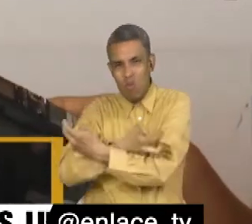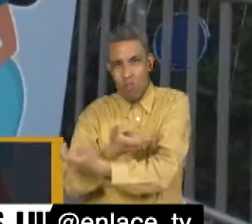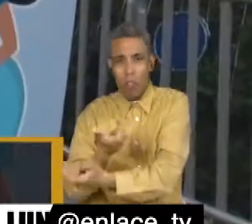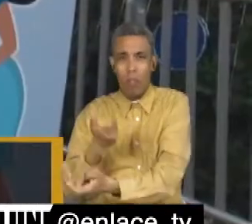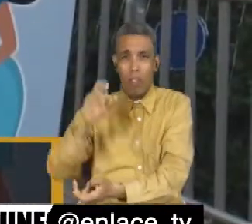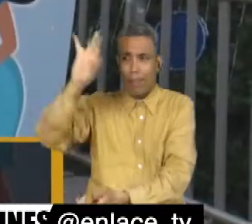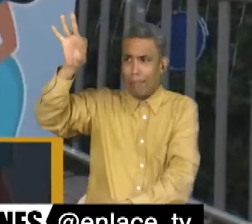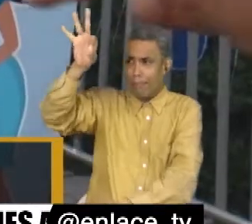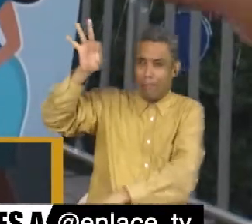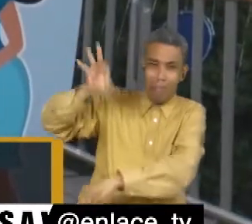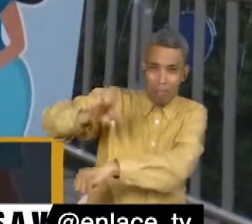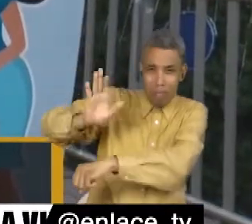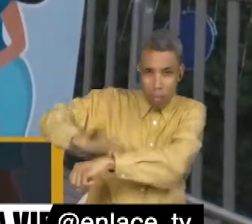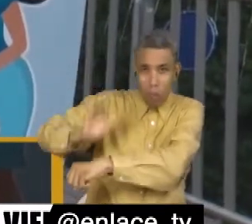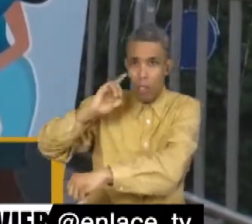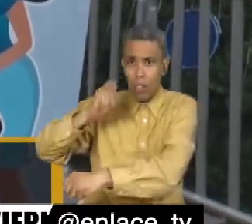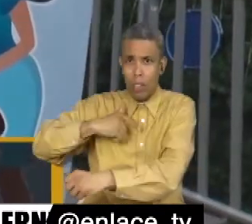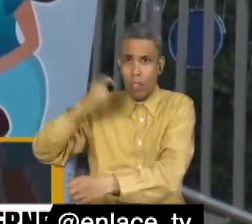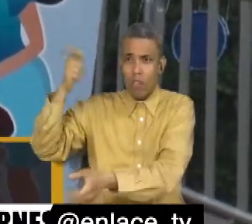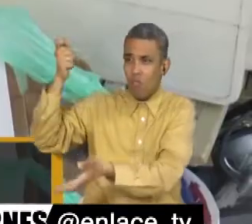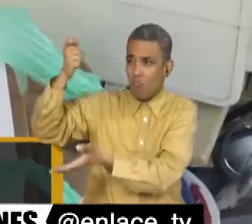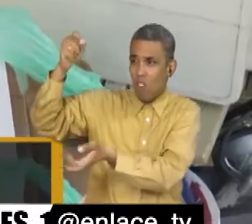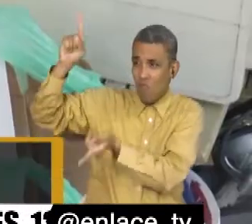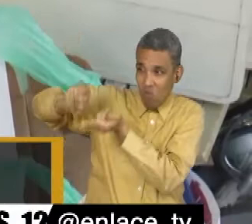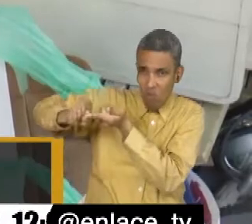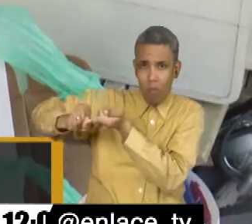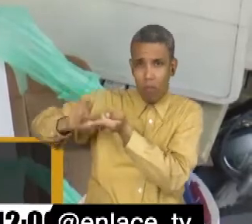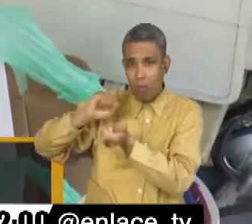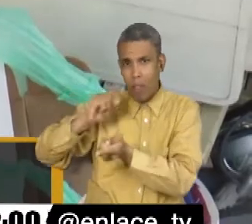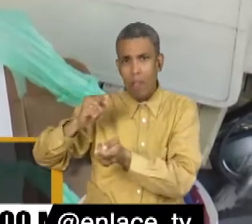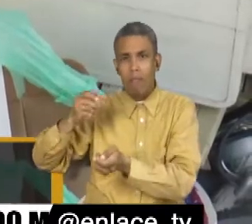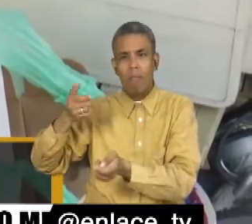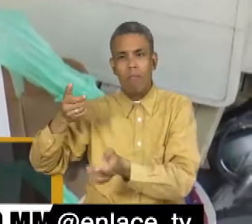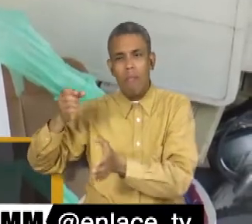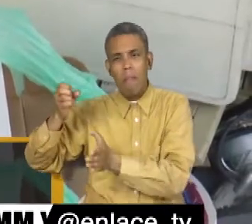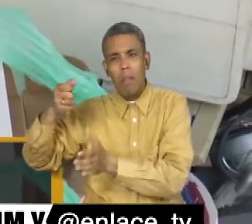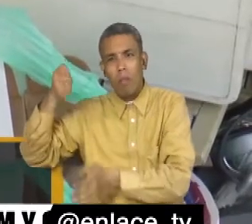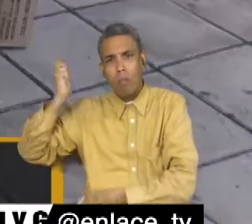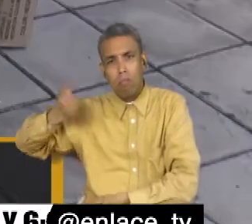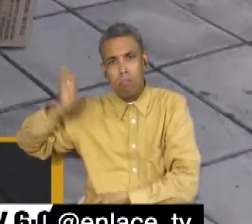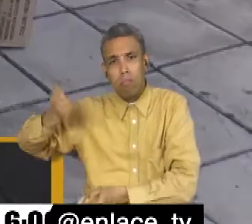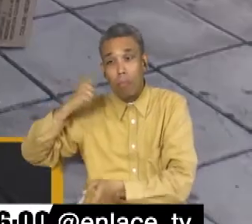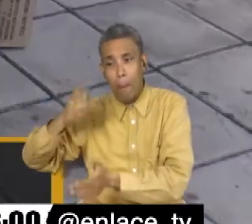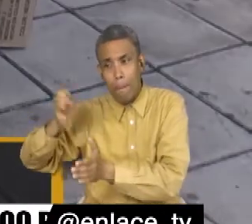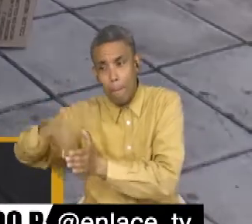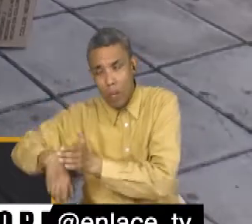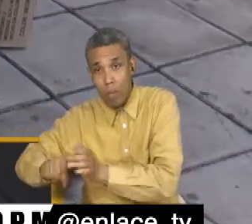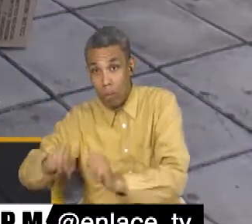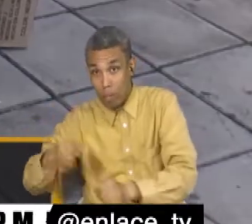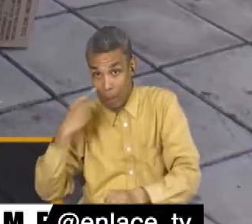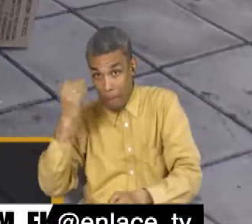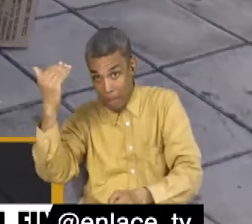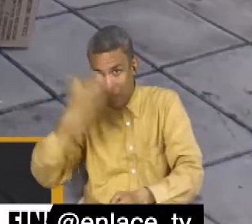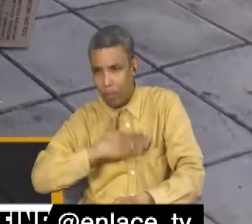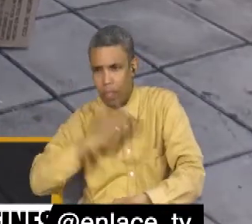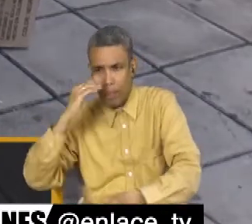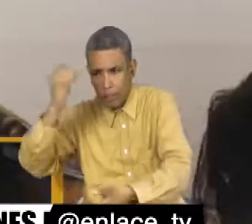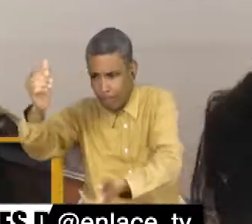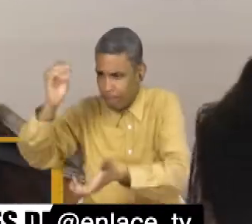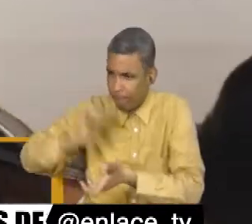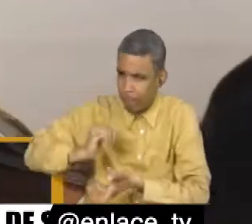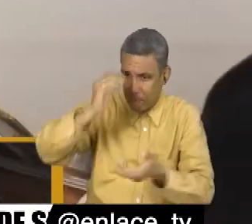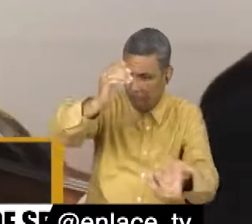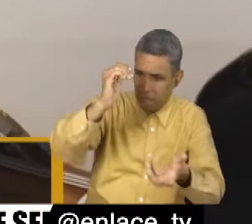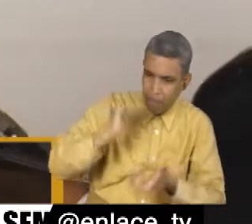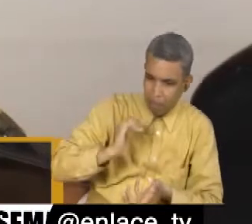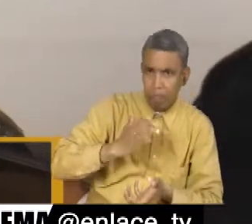y del hogar. Con esta campaña la policía busca que estos elementos que tanto daño le hacen al planeta tengan un mal manejo en su disposición final. La